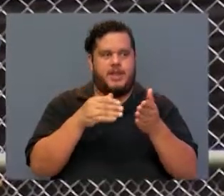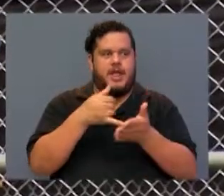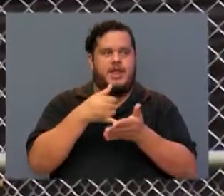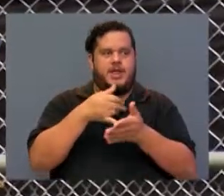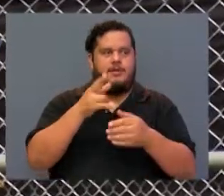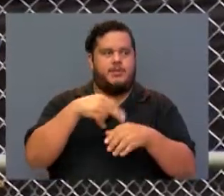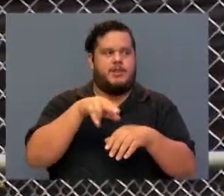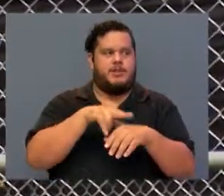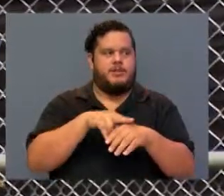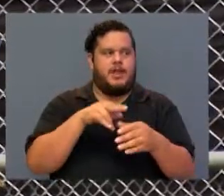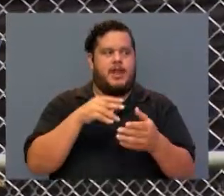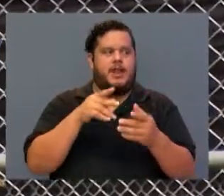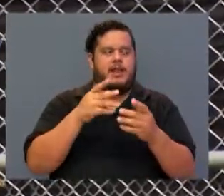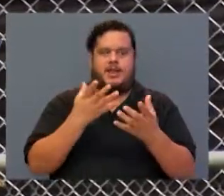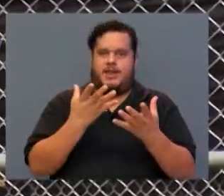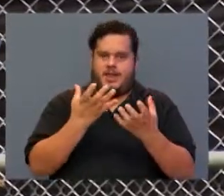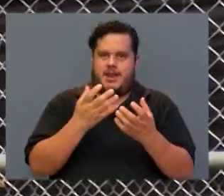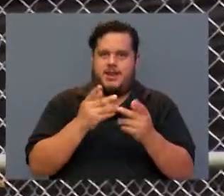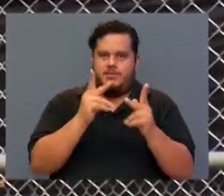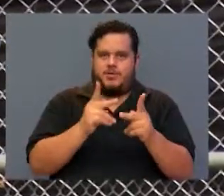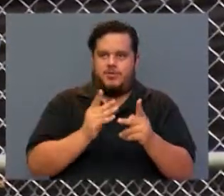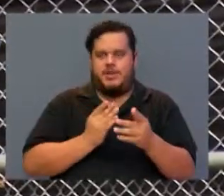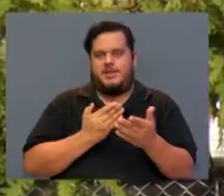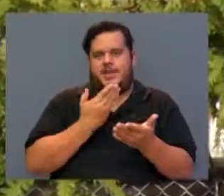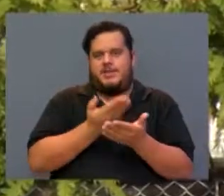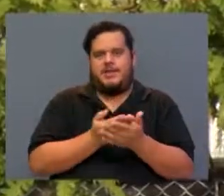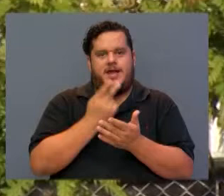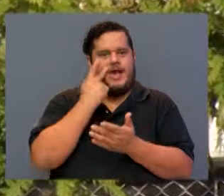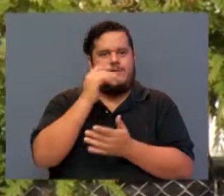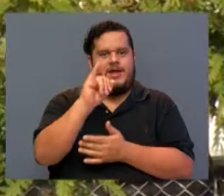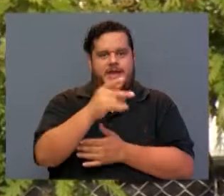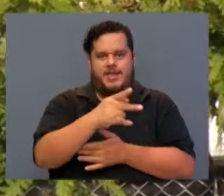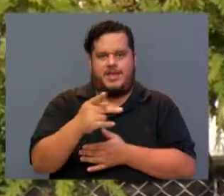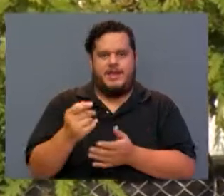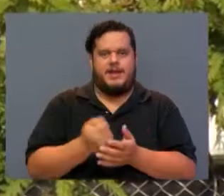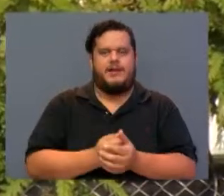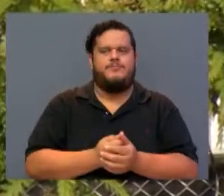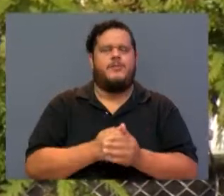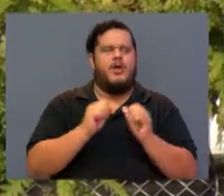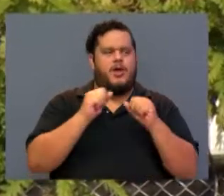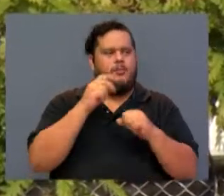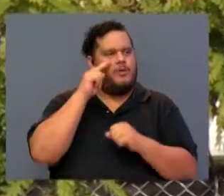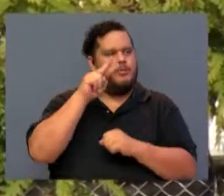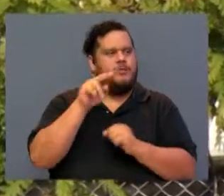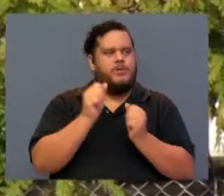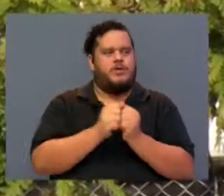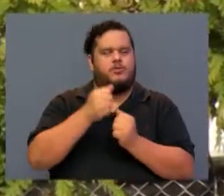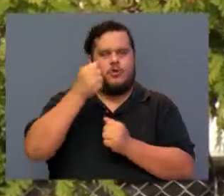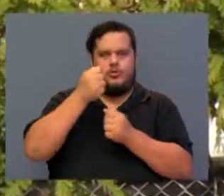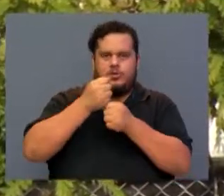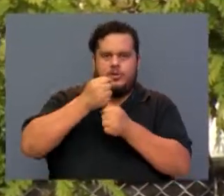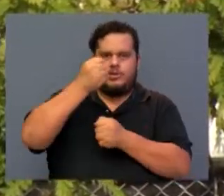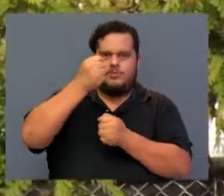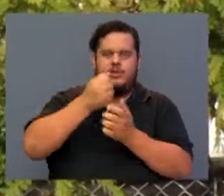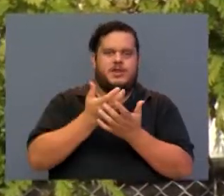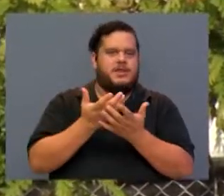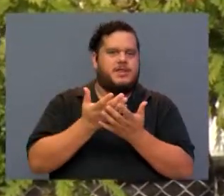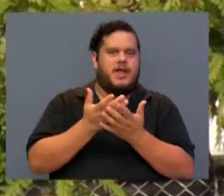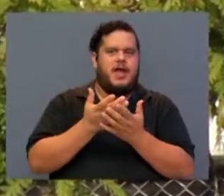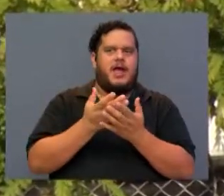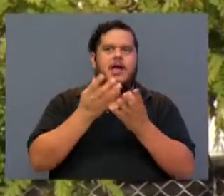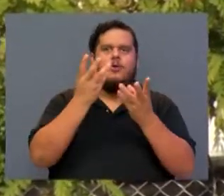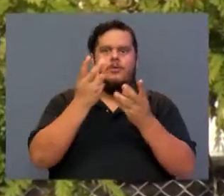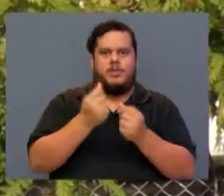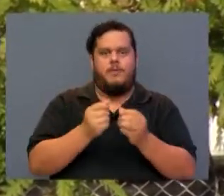desearía la gente que llega a ver los partidos a Jicaral. Sí, totalmente, incluso los podemos observar con sus sombrillas. Ya he contabilizado, de ahí